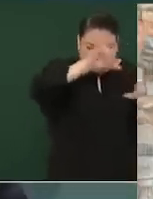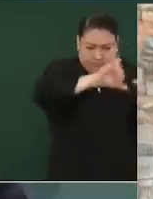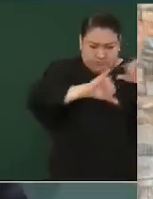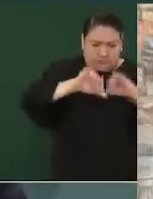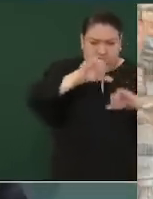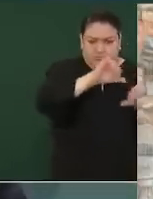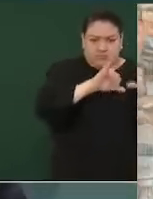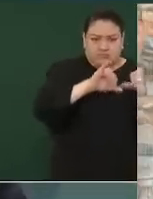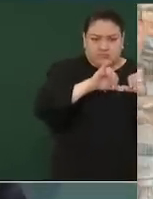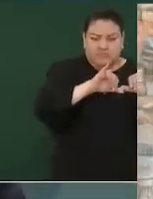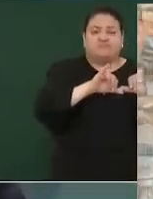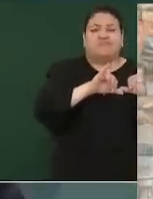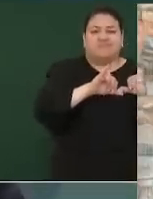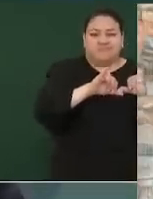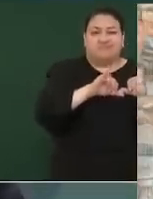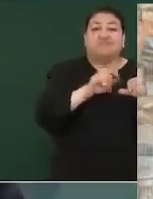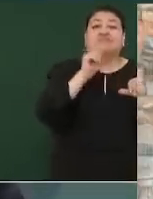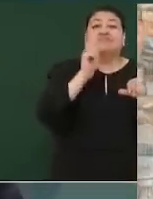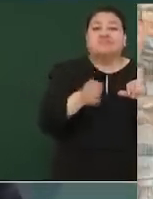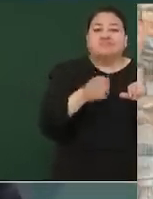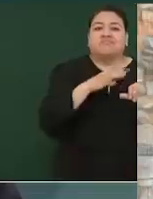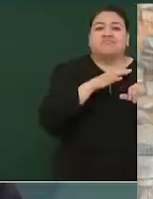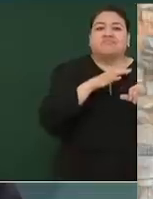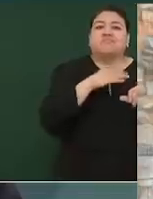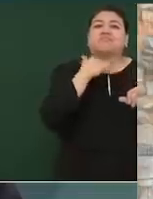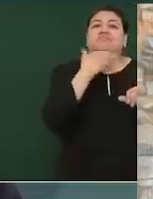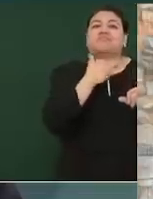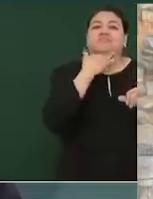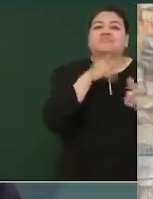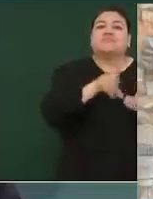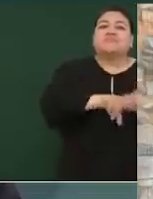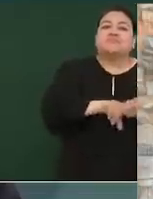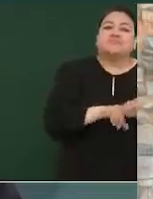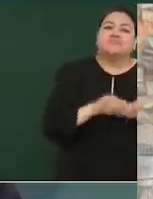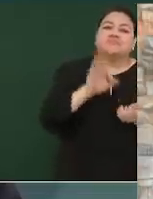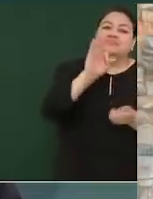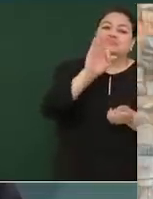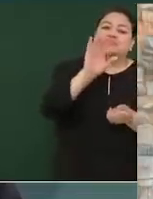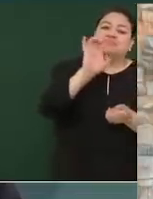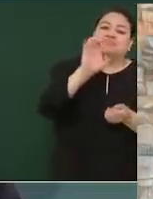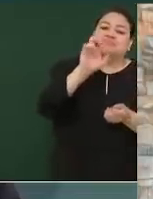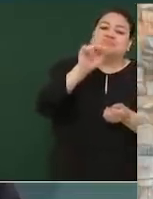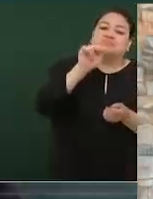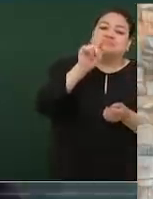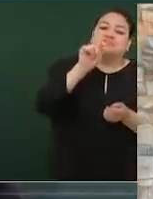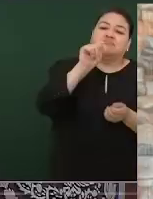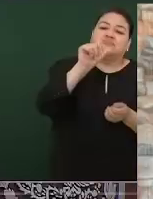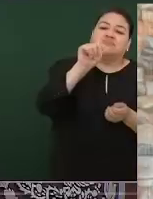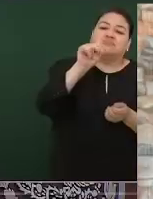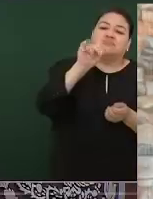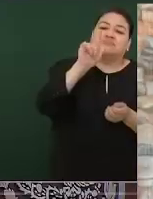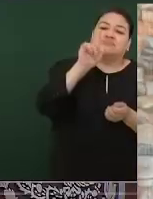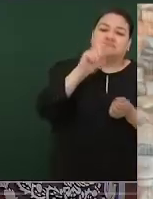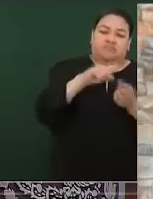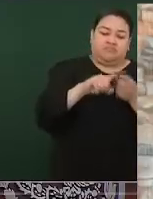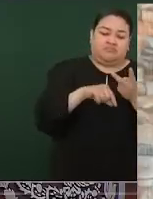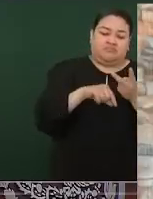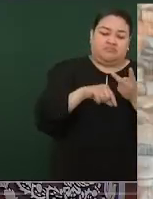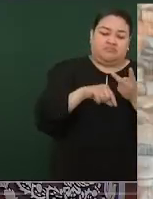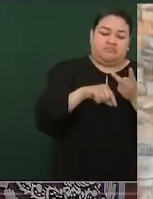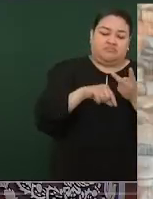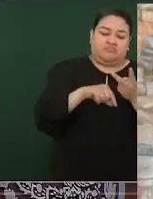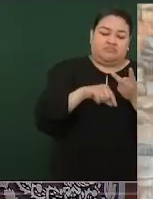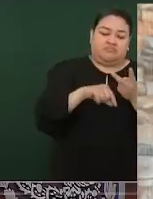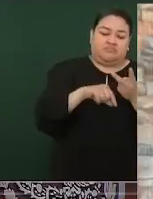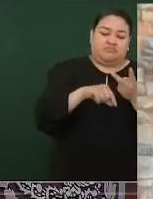y el producto viene contaminado con fentanilo y con metanfetaminas Esa